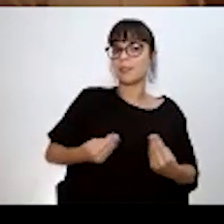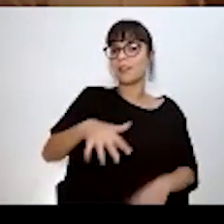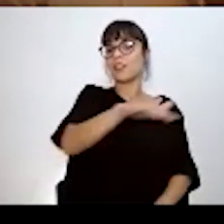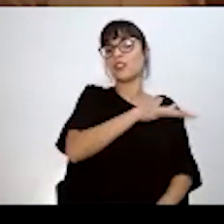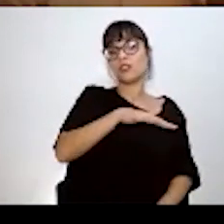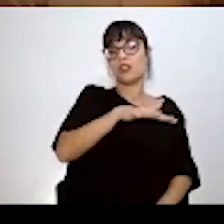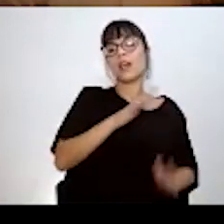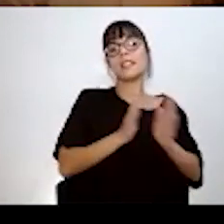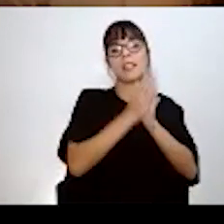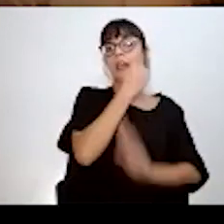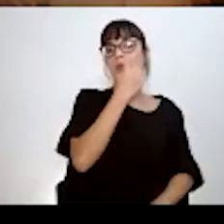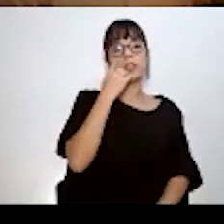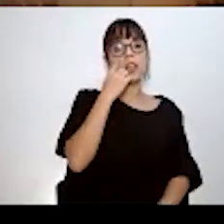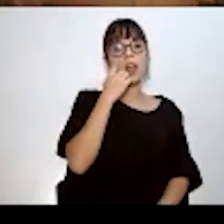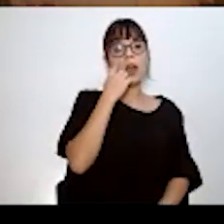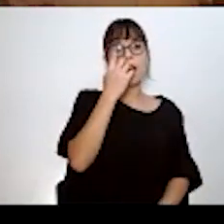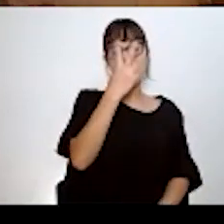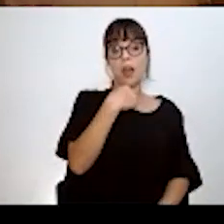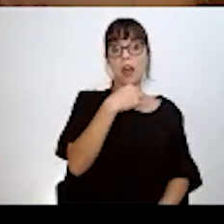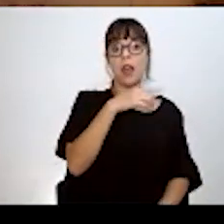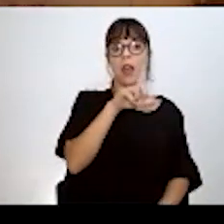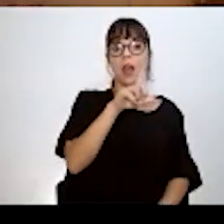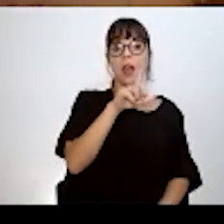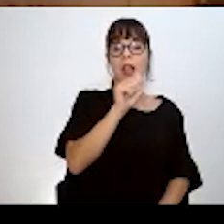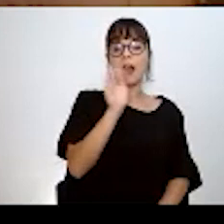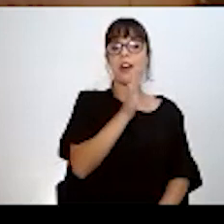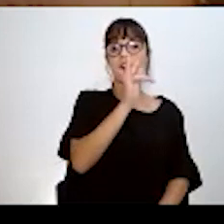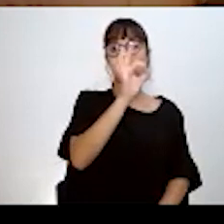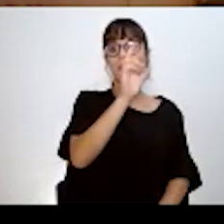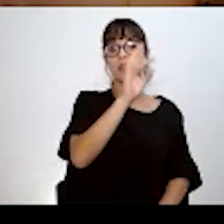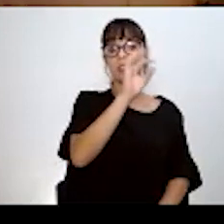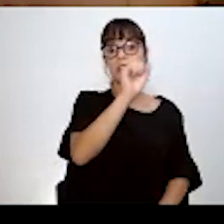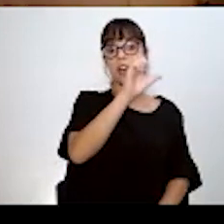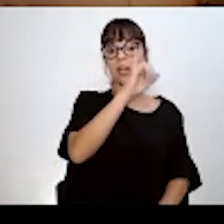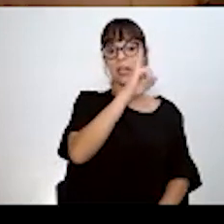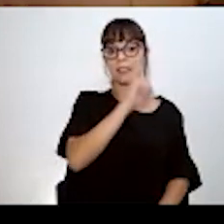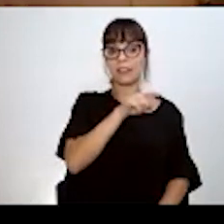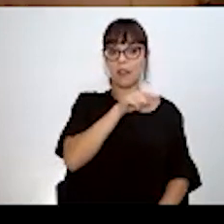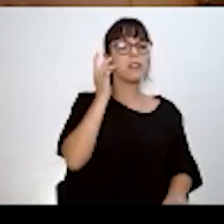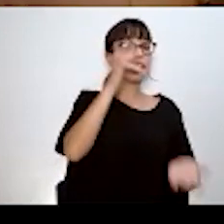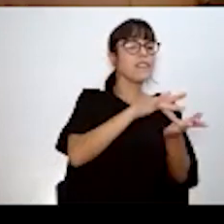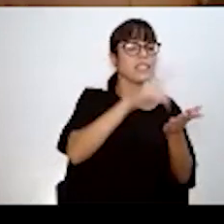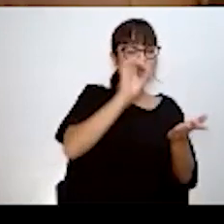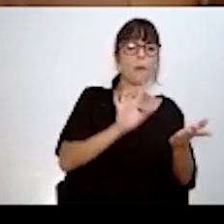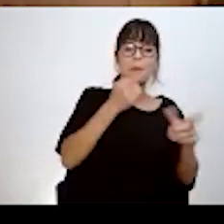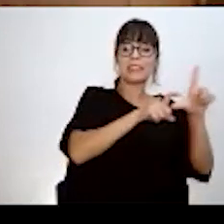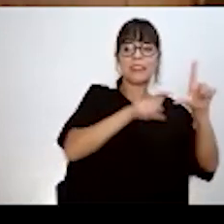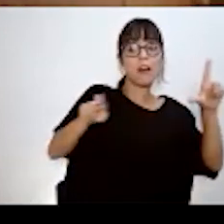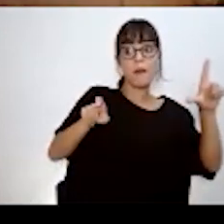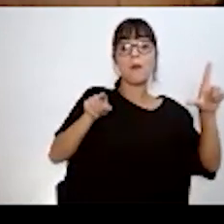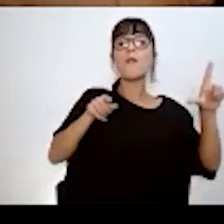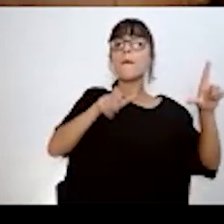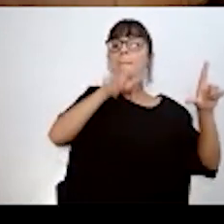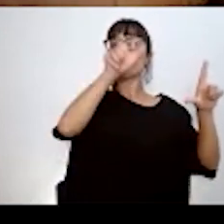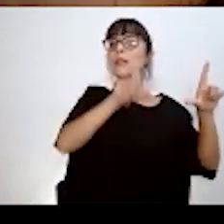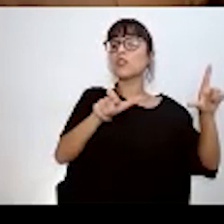Lucía, y nos proporciona este modelo de crecimiento. Les puse aquí, o me puse yo también para mí, esta chuleta